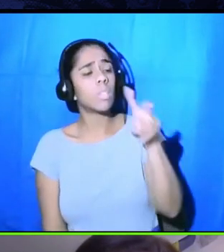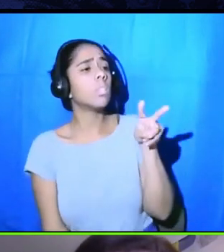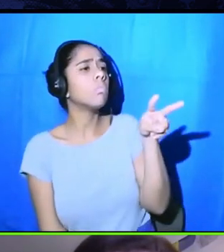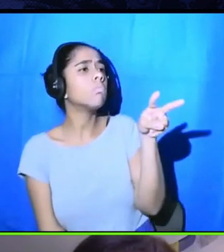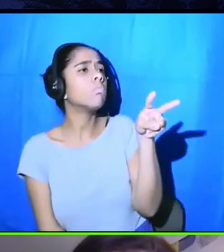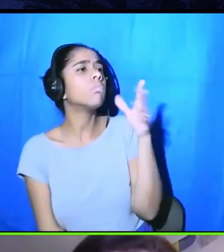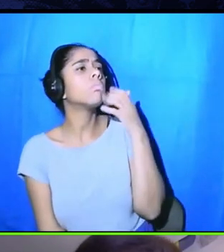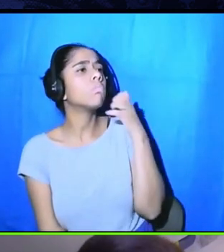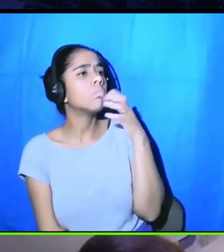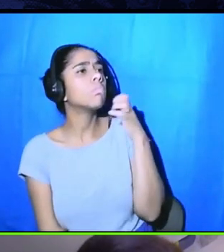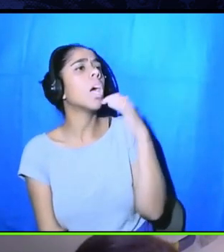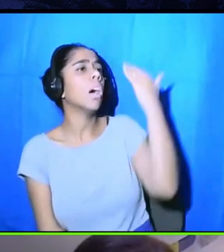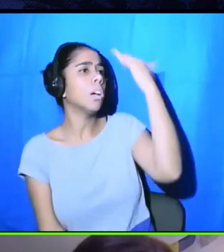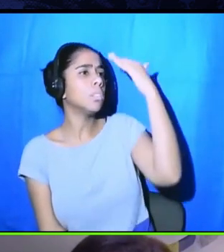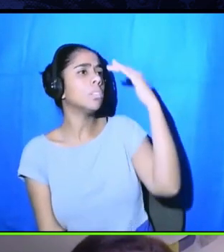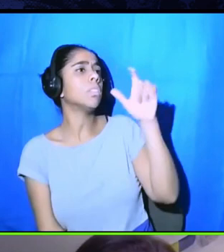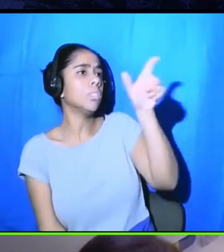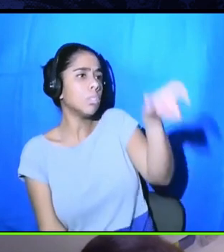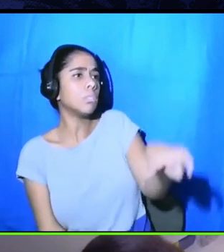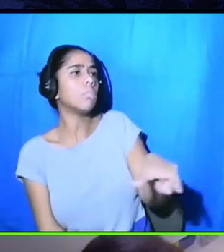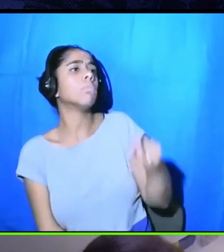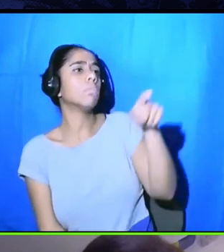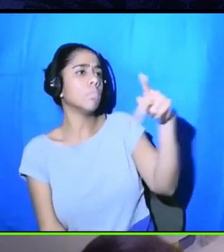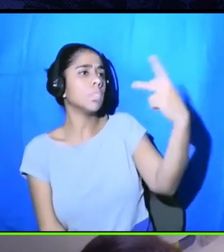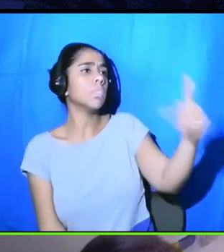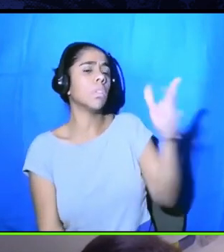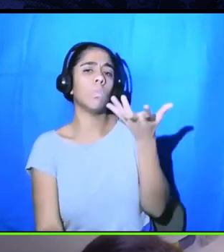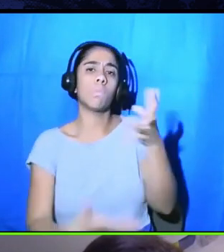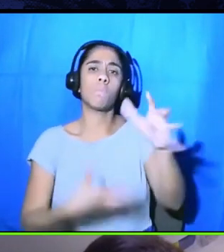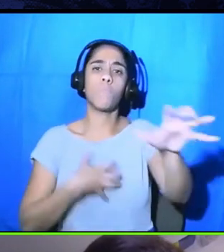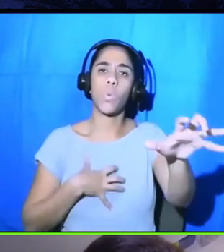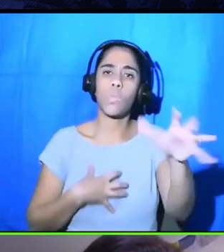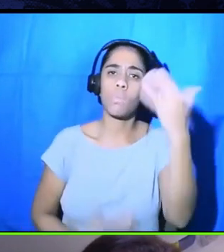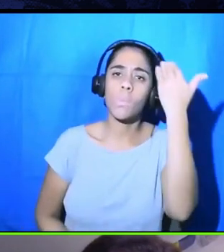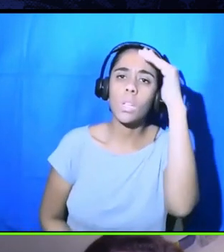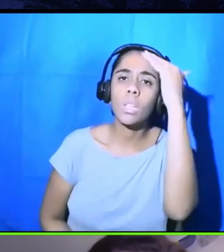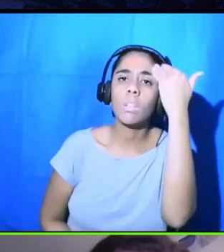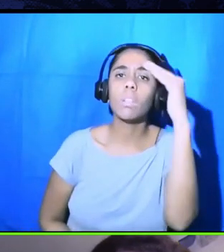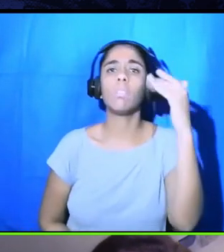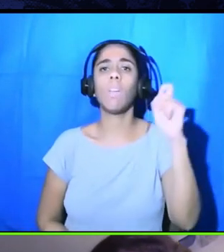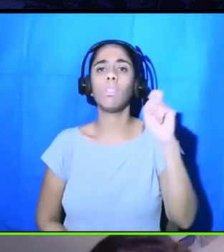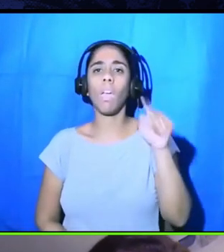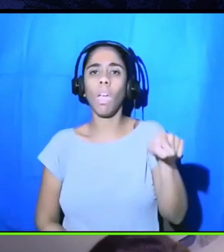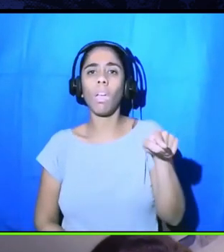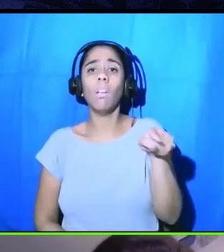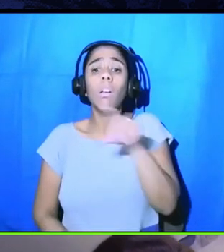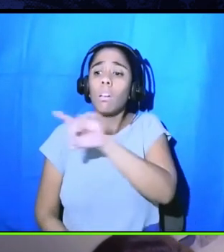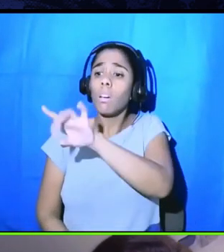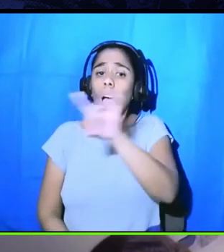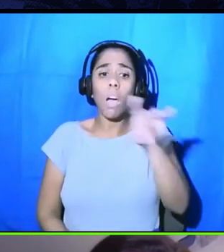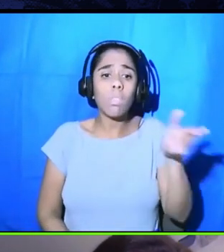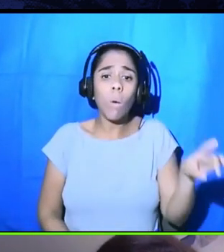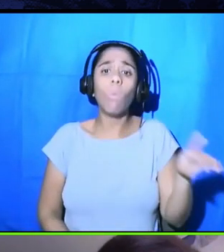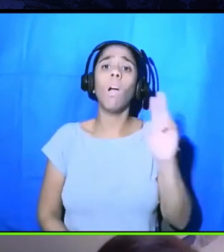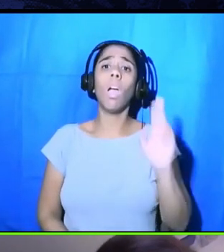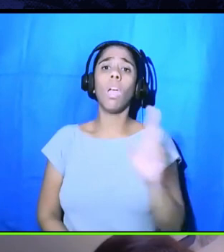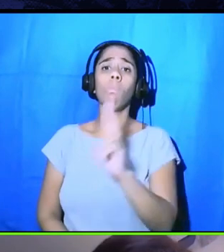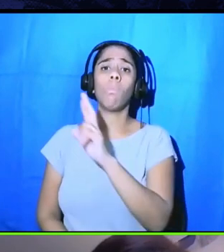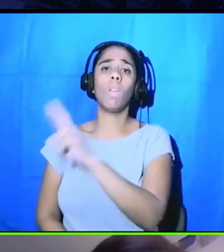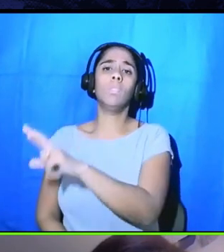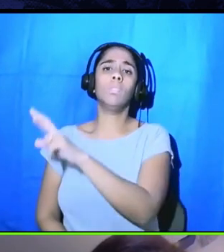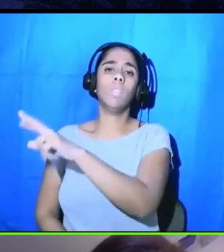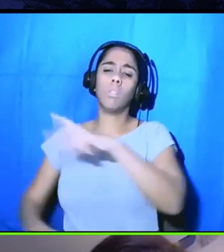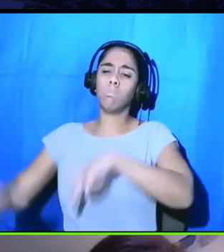representando esa pluralidad esa diversidad y creo también que es importante y quizás lo que